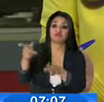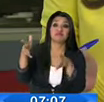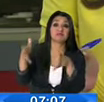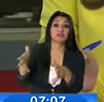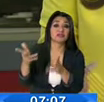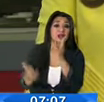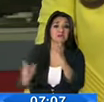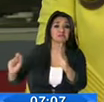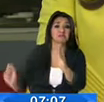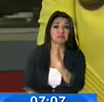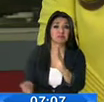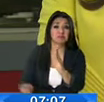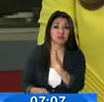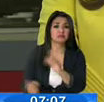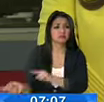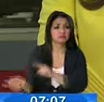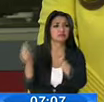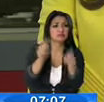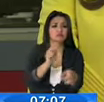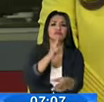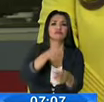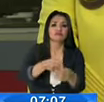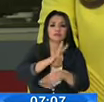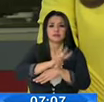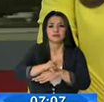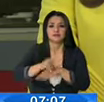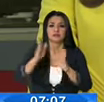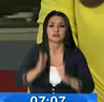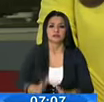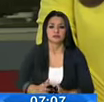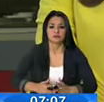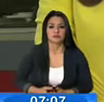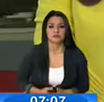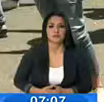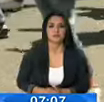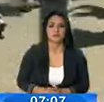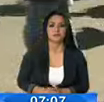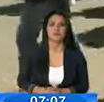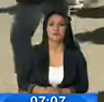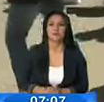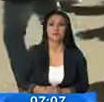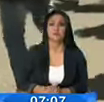presunta agresión retome su puesto como inspector de la institución.